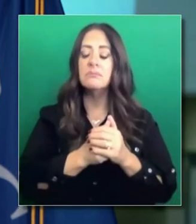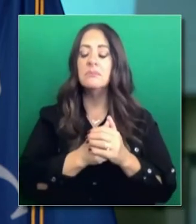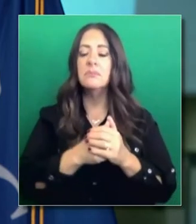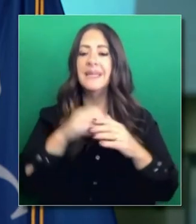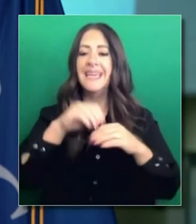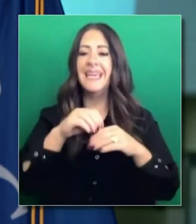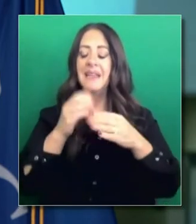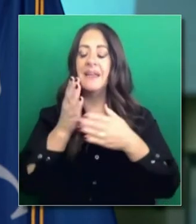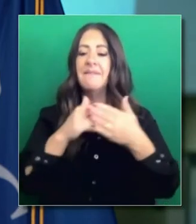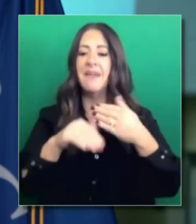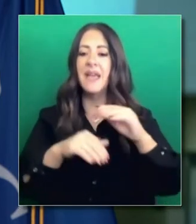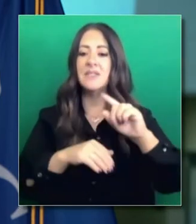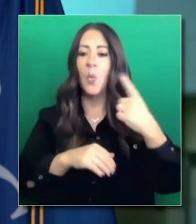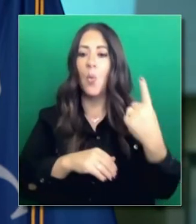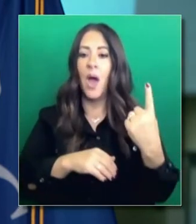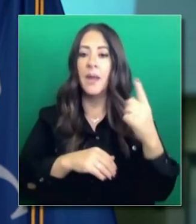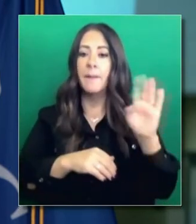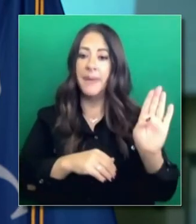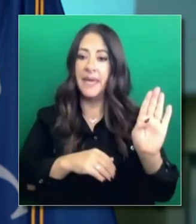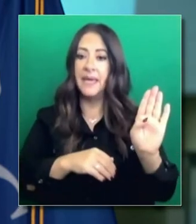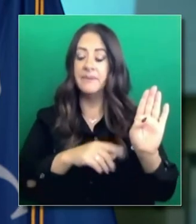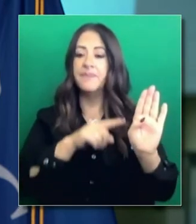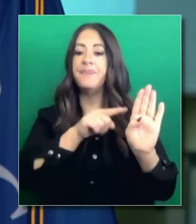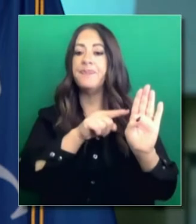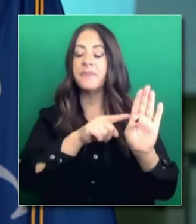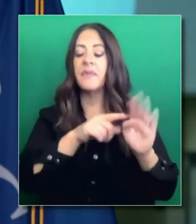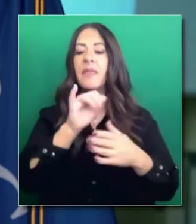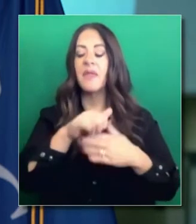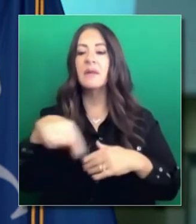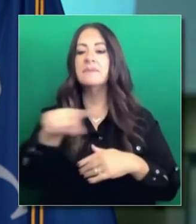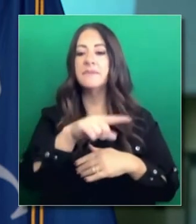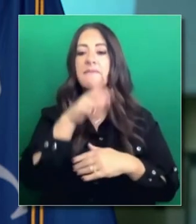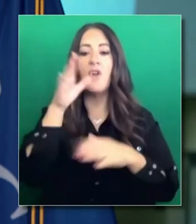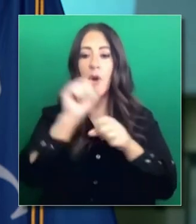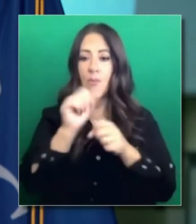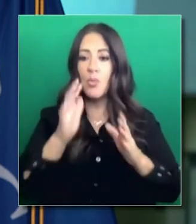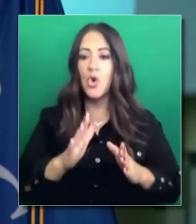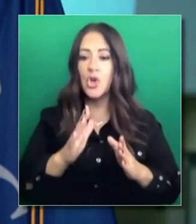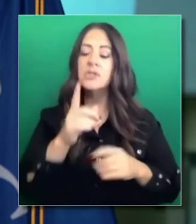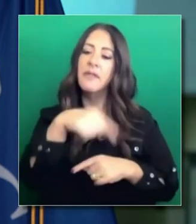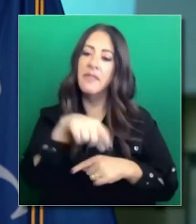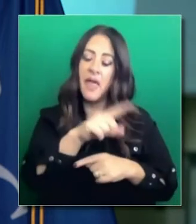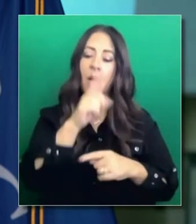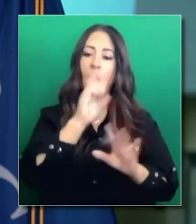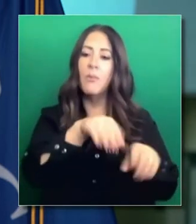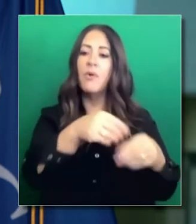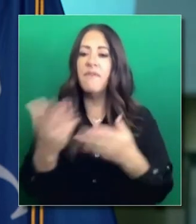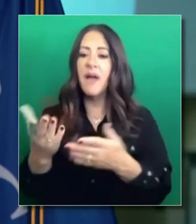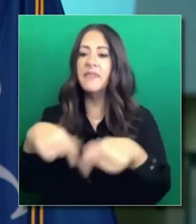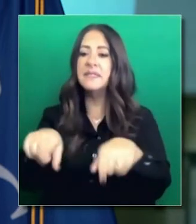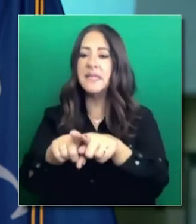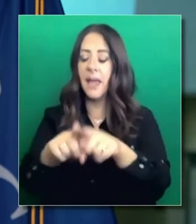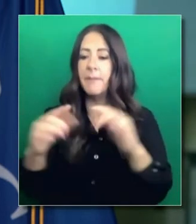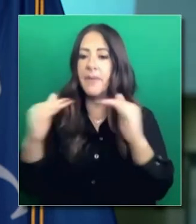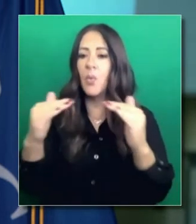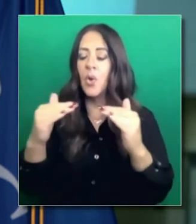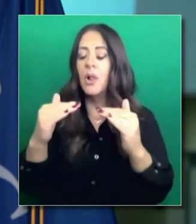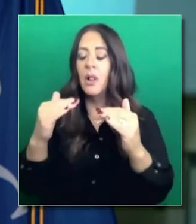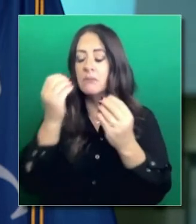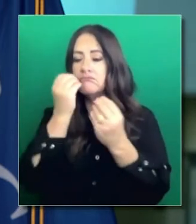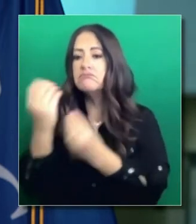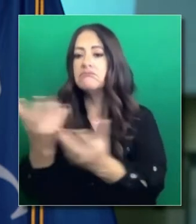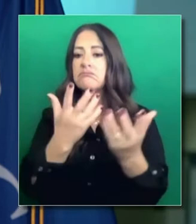incluidos ellos en la próxima fase, 1B, en la implementación y administración de las vacunas. Esa